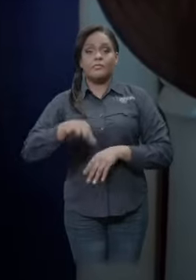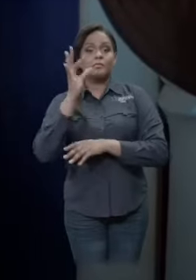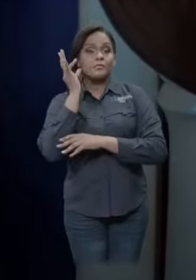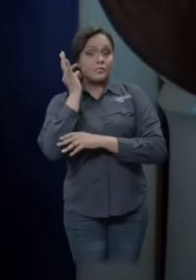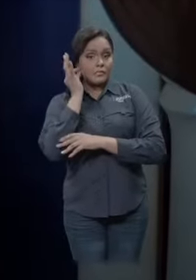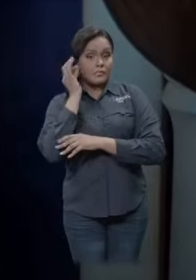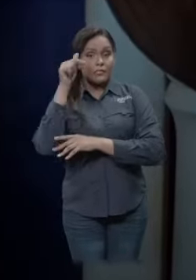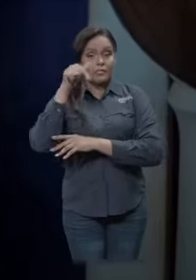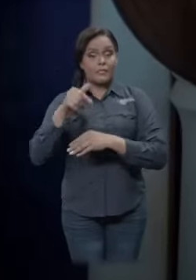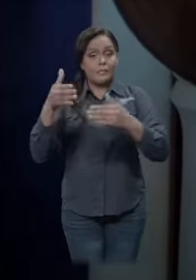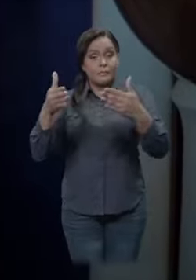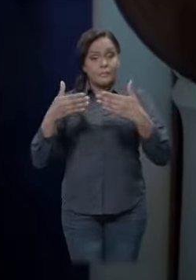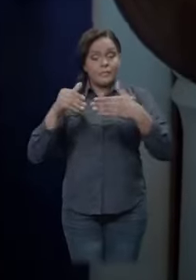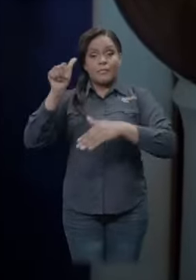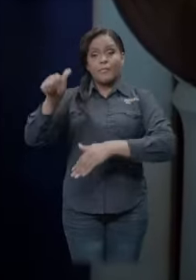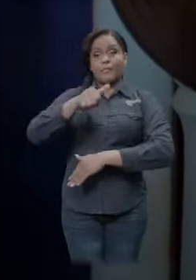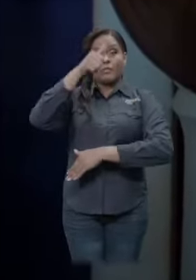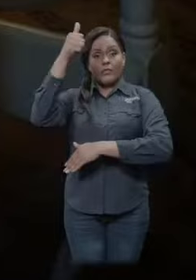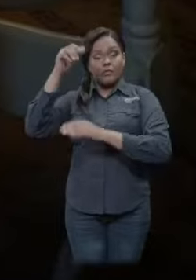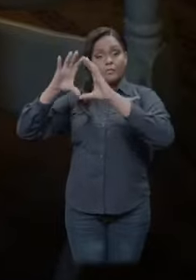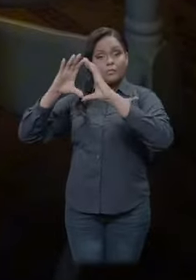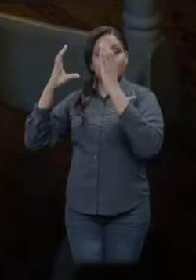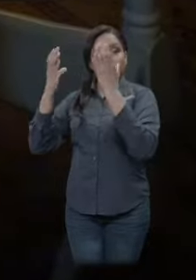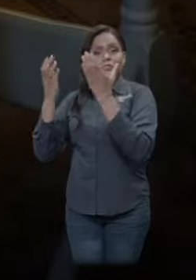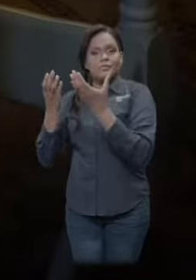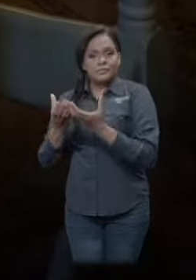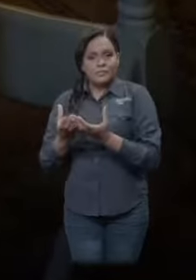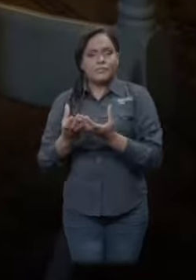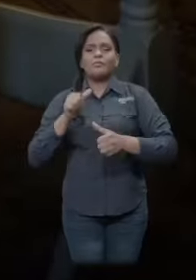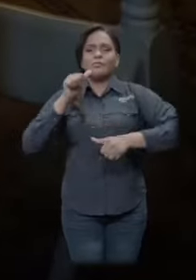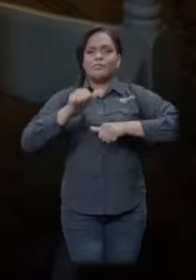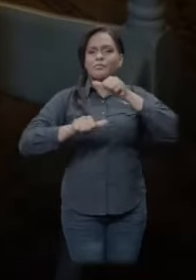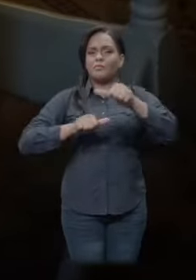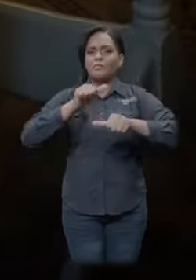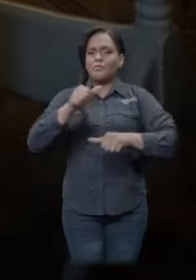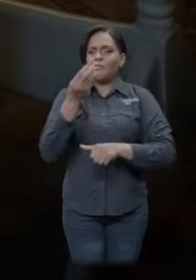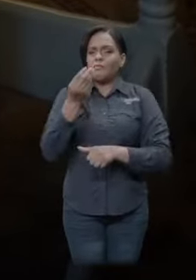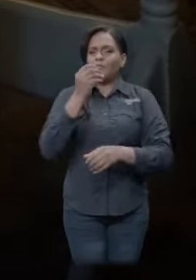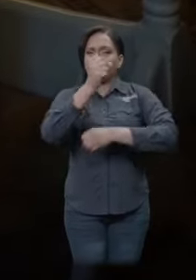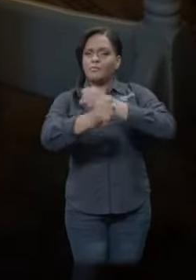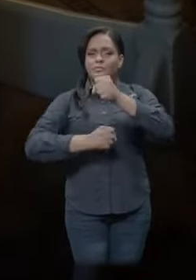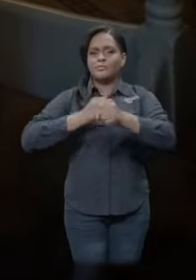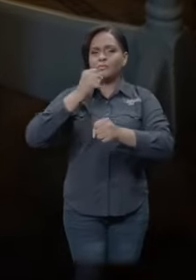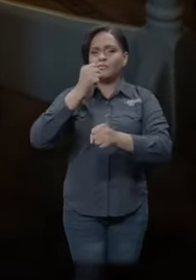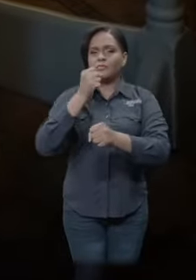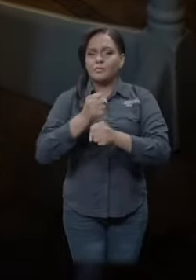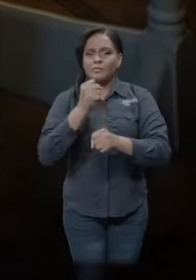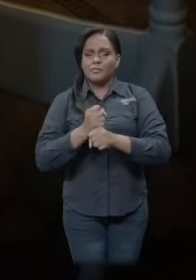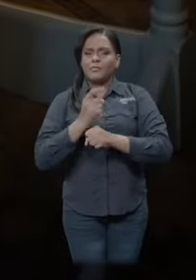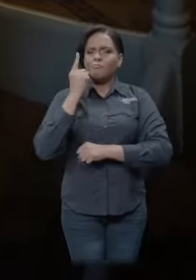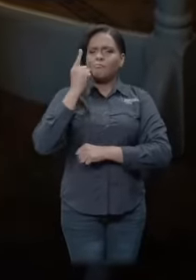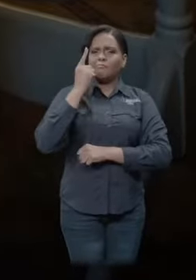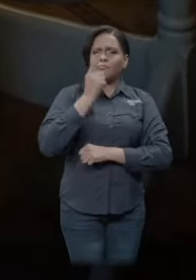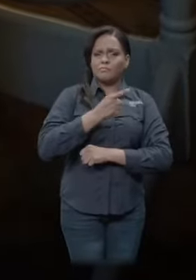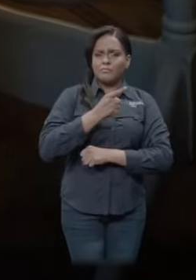Las mujeres en Panamá, como en otras partes del mundo, tuvimos que luchar por mucho tiempo para exigir